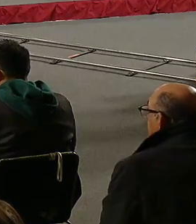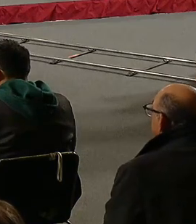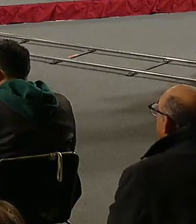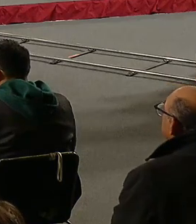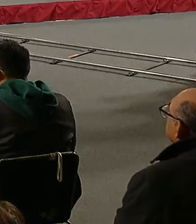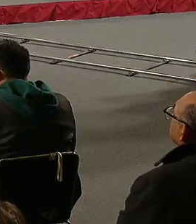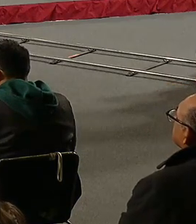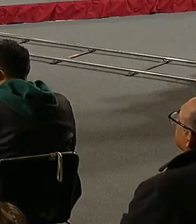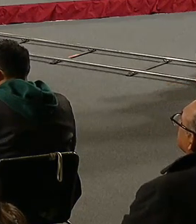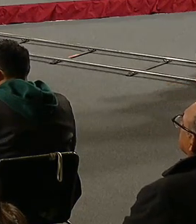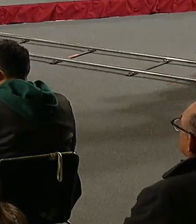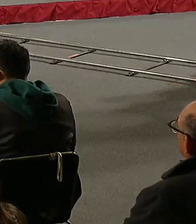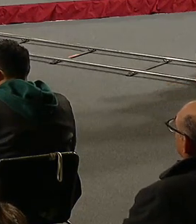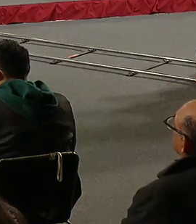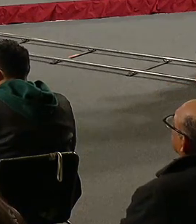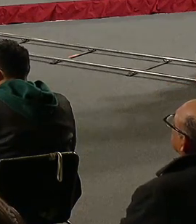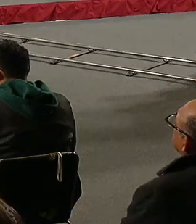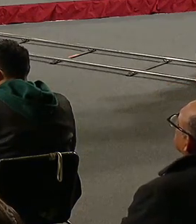Lucía.